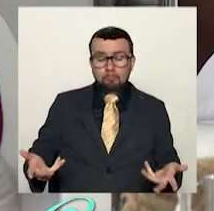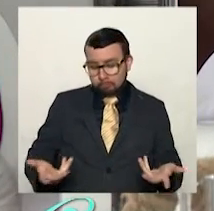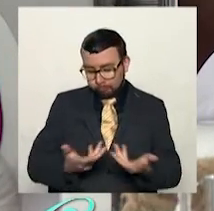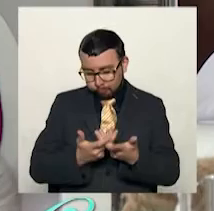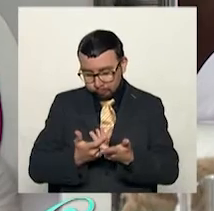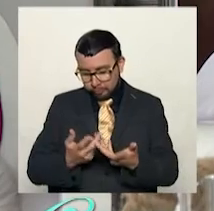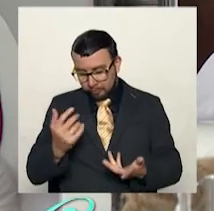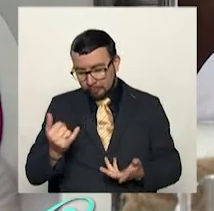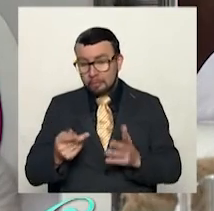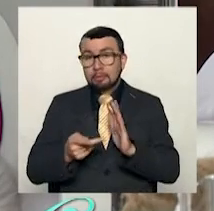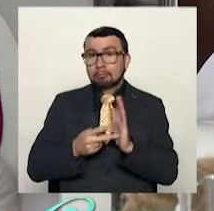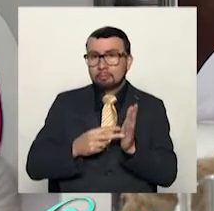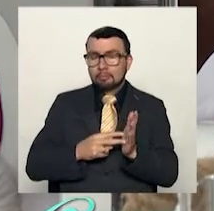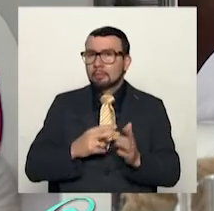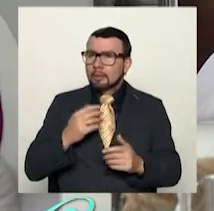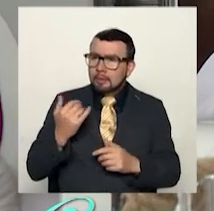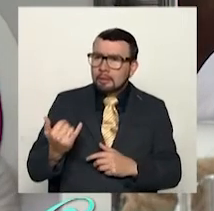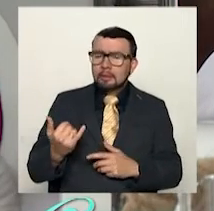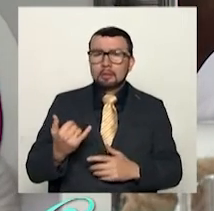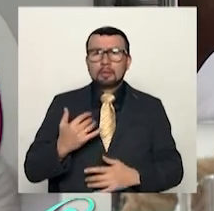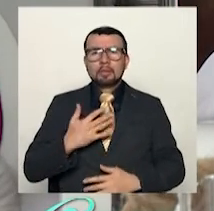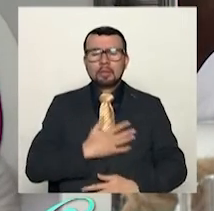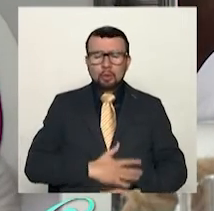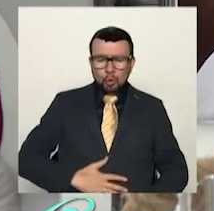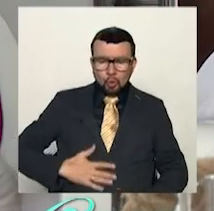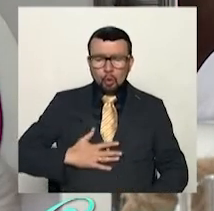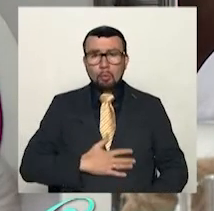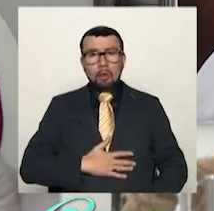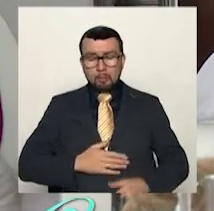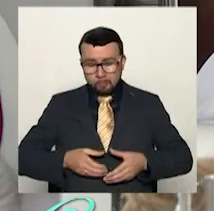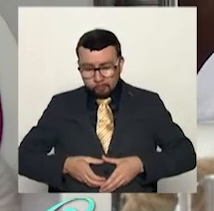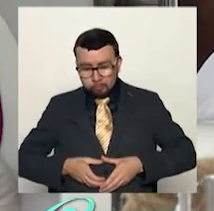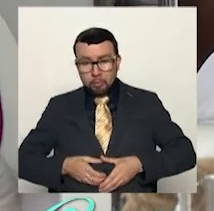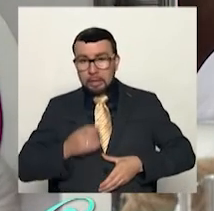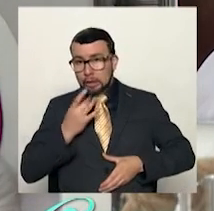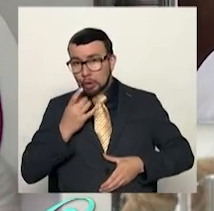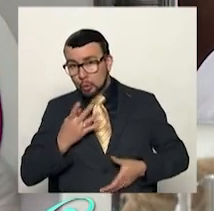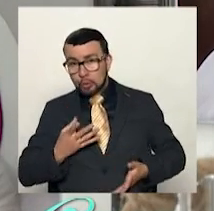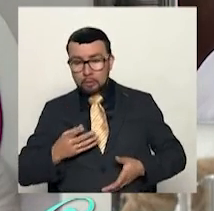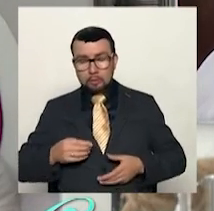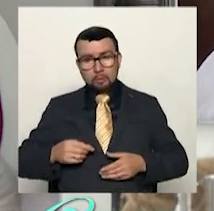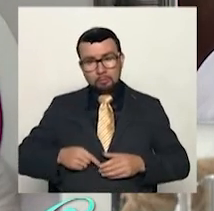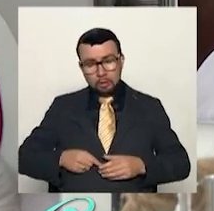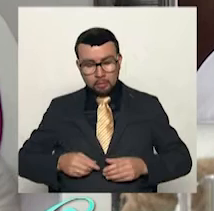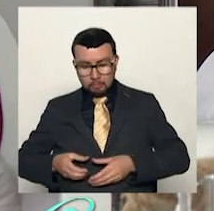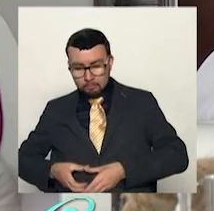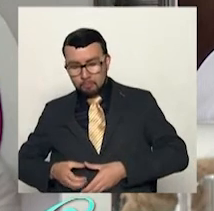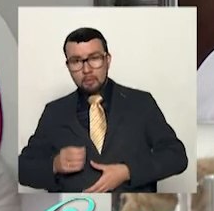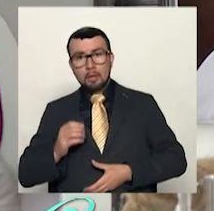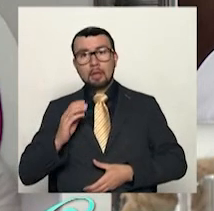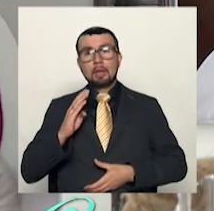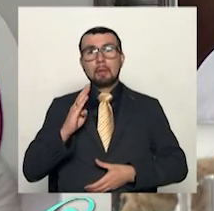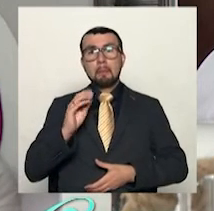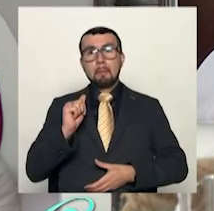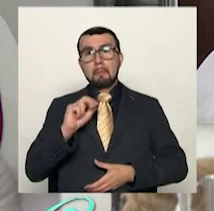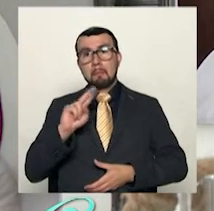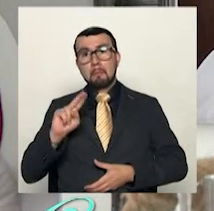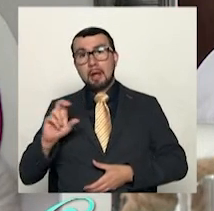es estómago, páncreas, vaso, colon descendente,